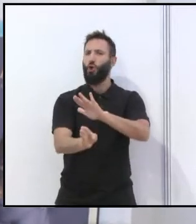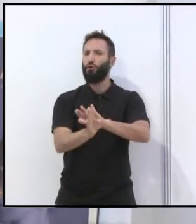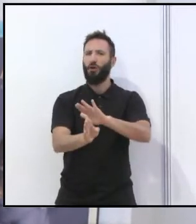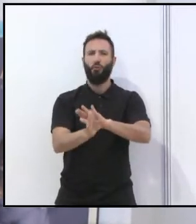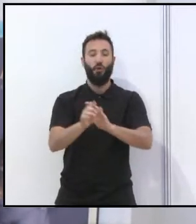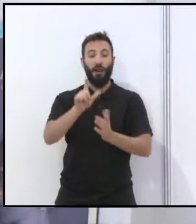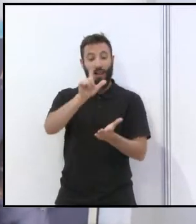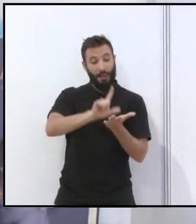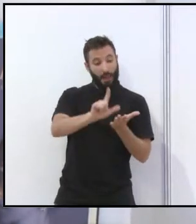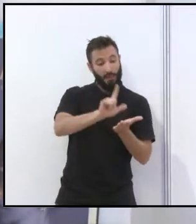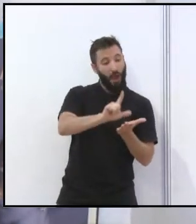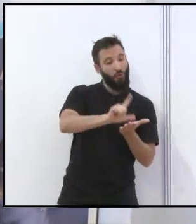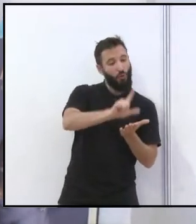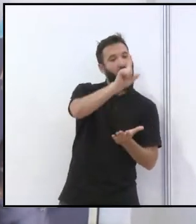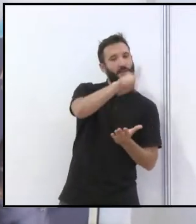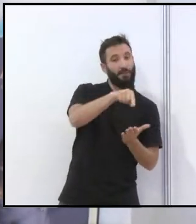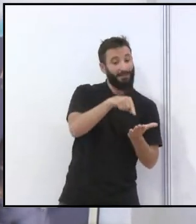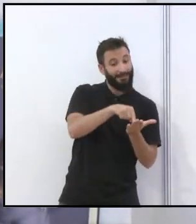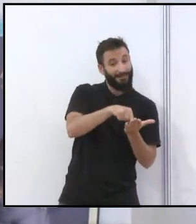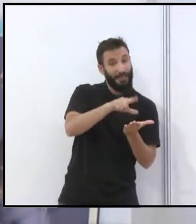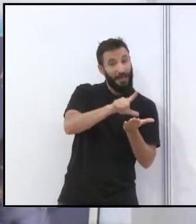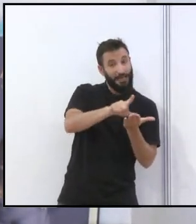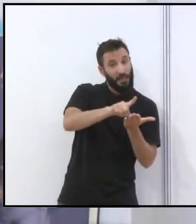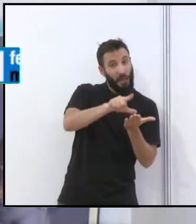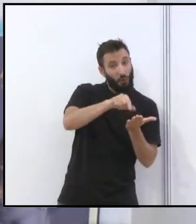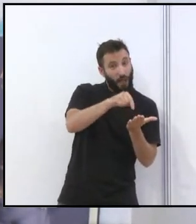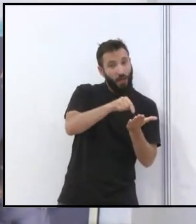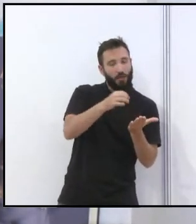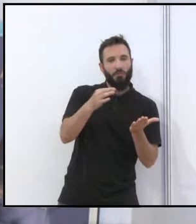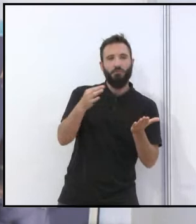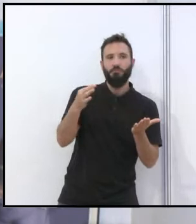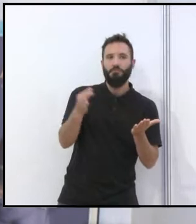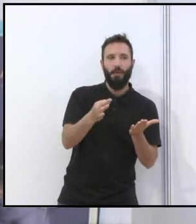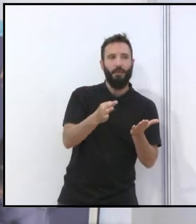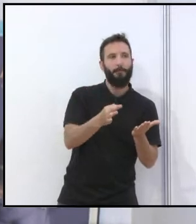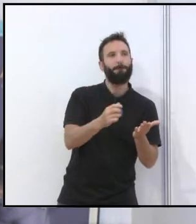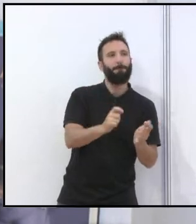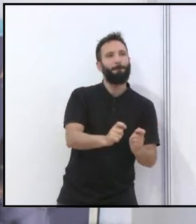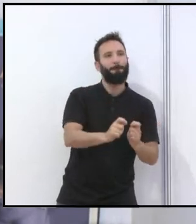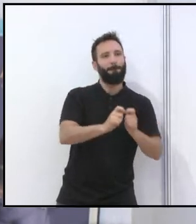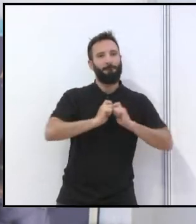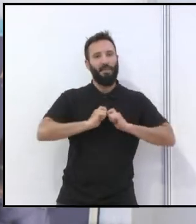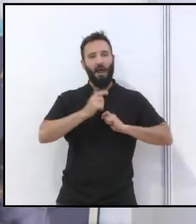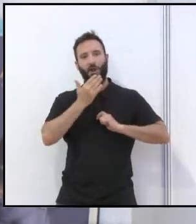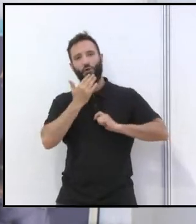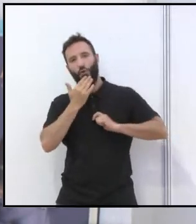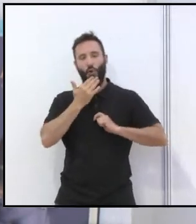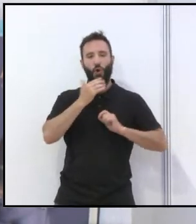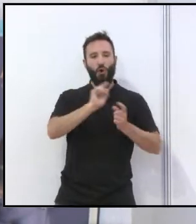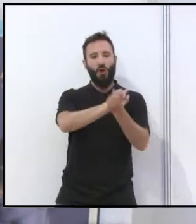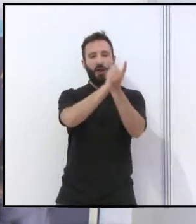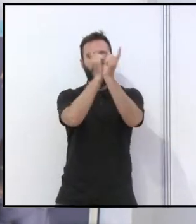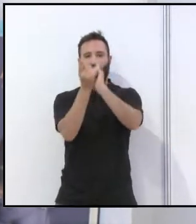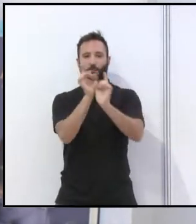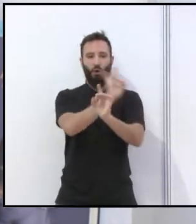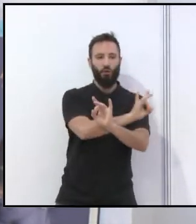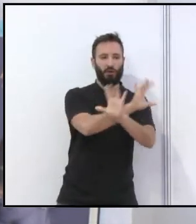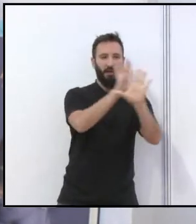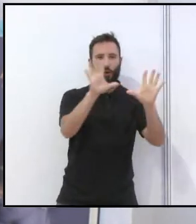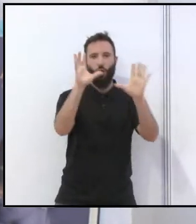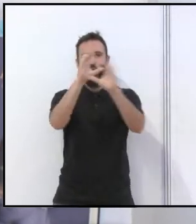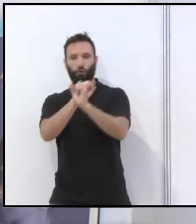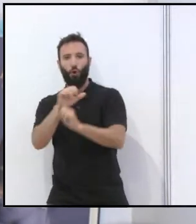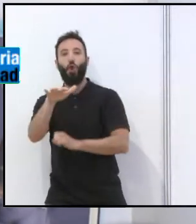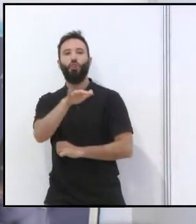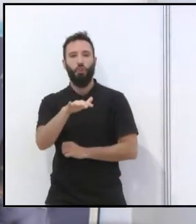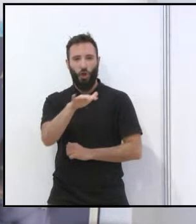la literatura, el deber de la literatura es precisamente poner negro sobre blanco los cambios, sabiendo